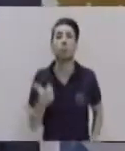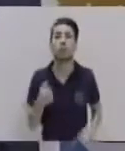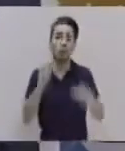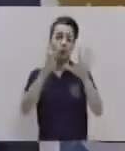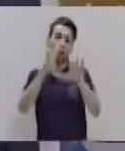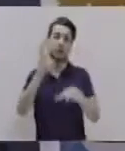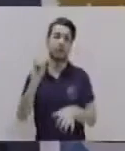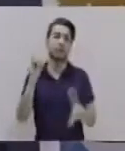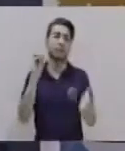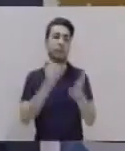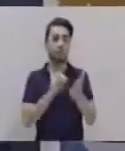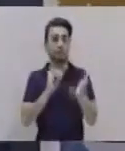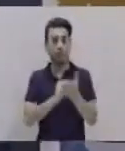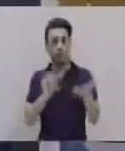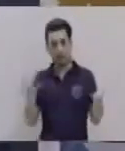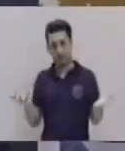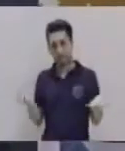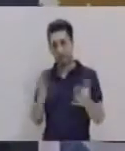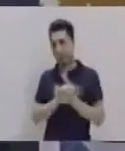80 quetzales.